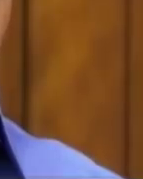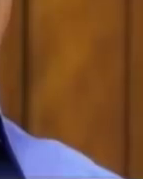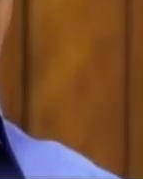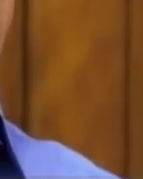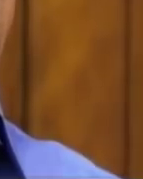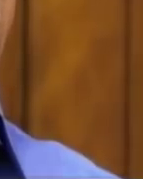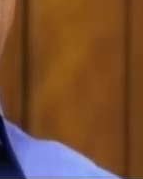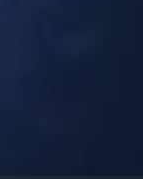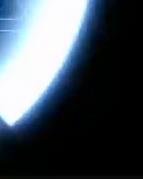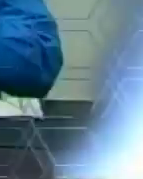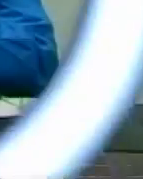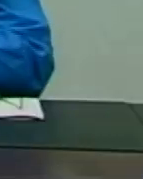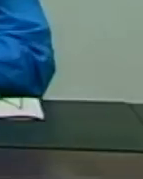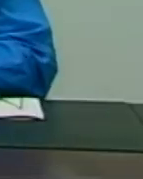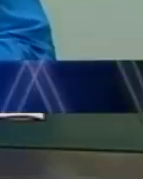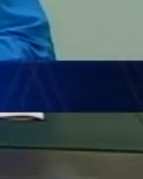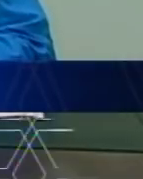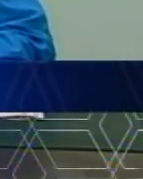de Justicia.